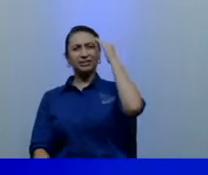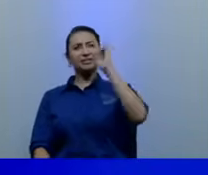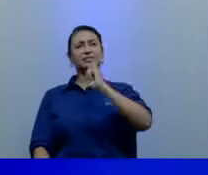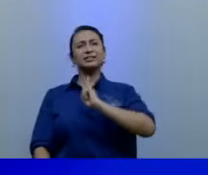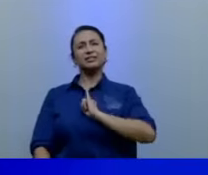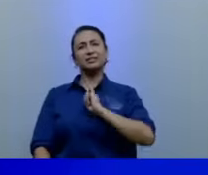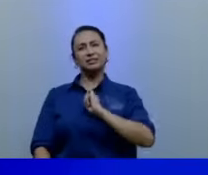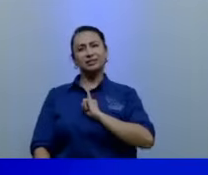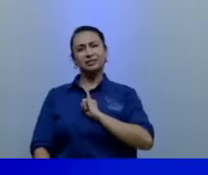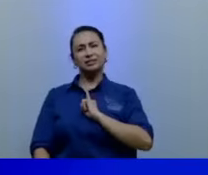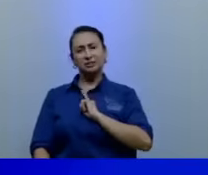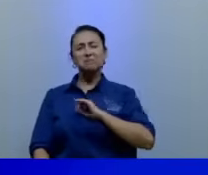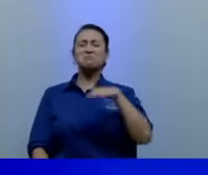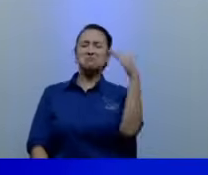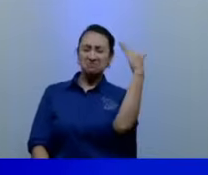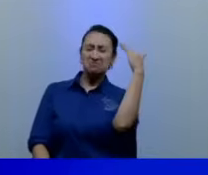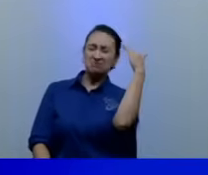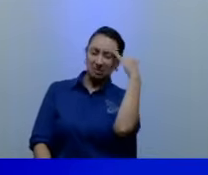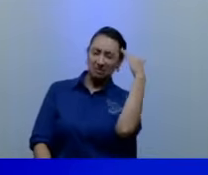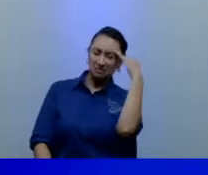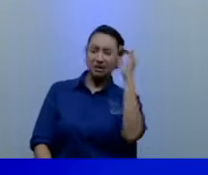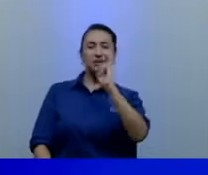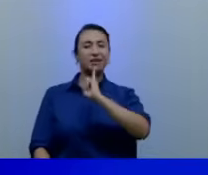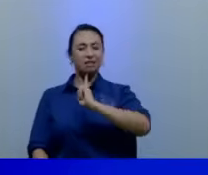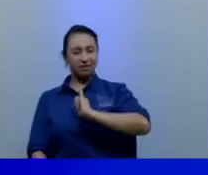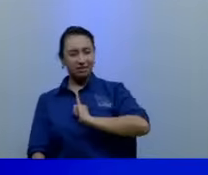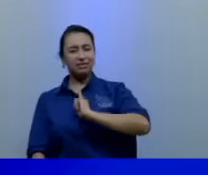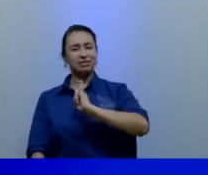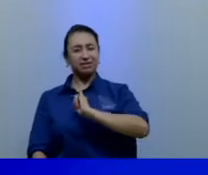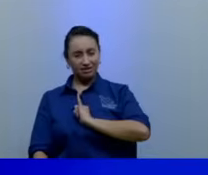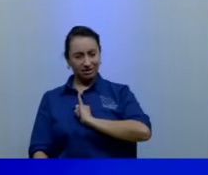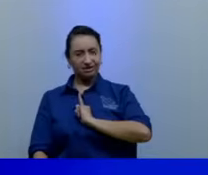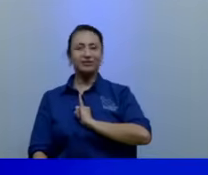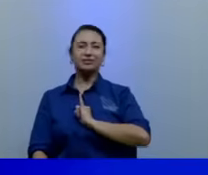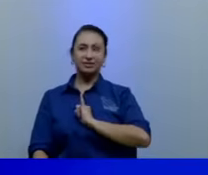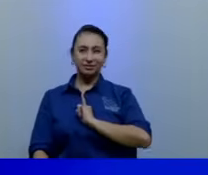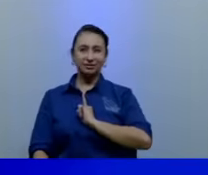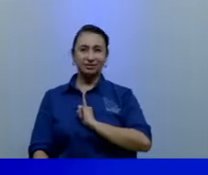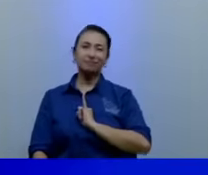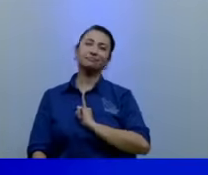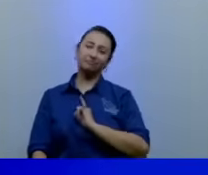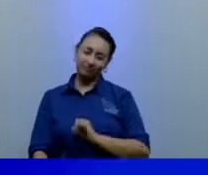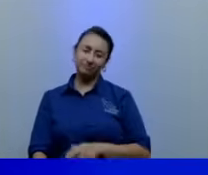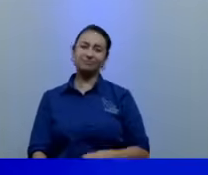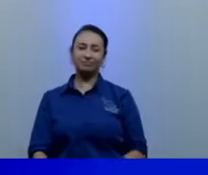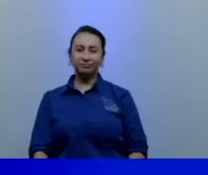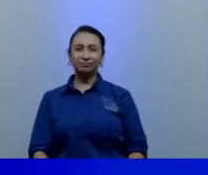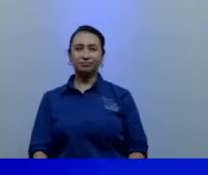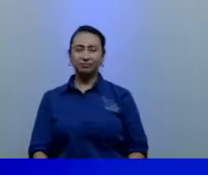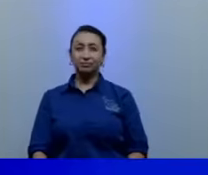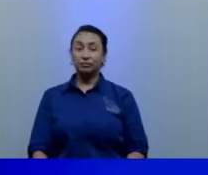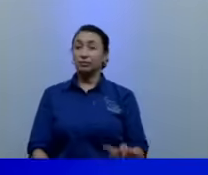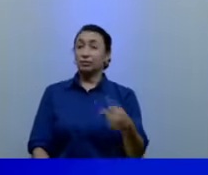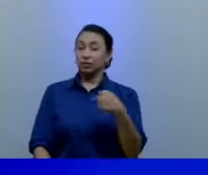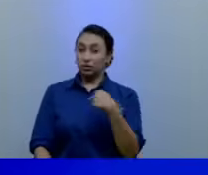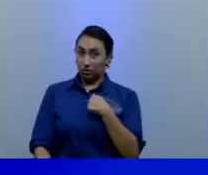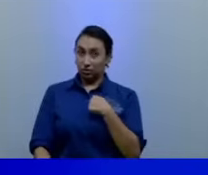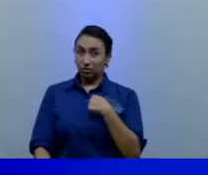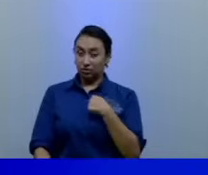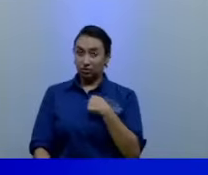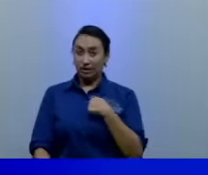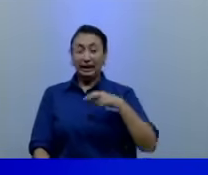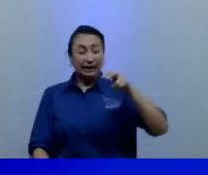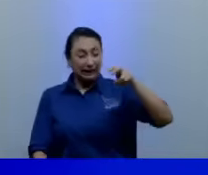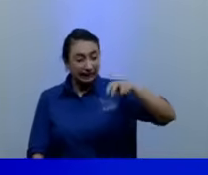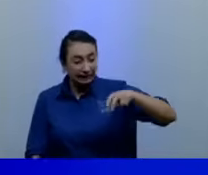solamente lo que vamos a hacer. Si yo sé quién soy, me voy a comportar de esa manera, de una forma